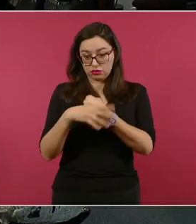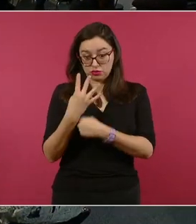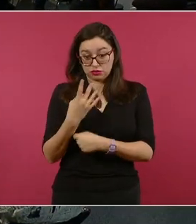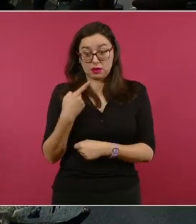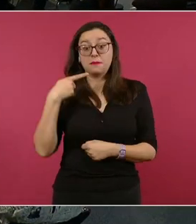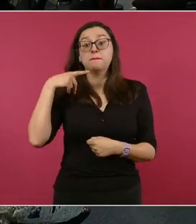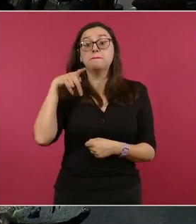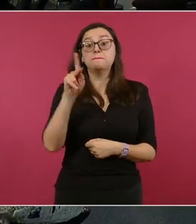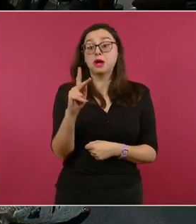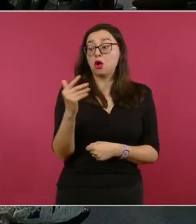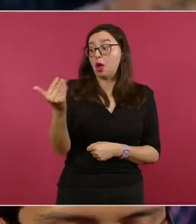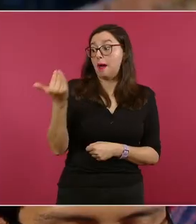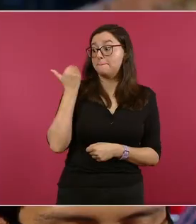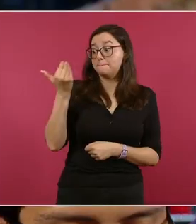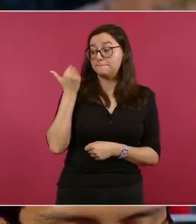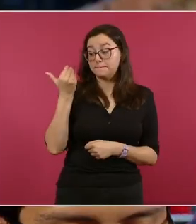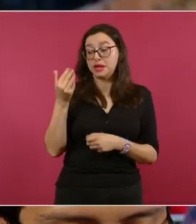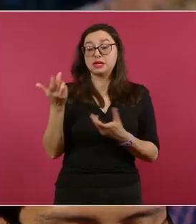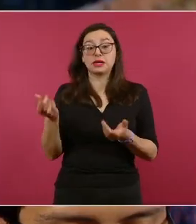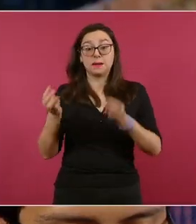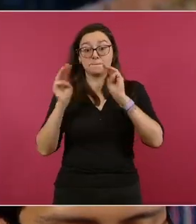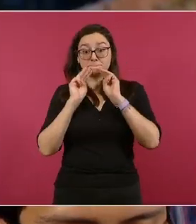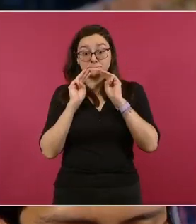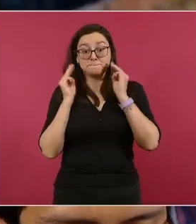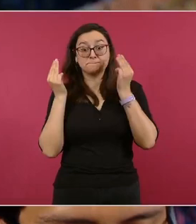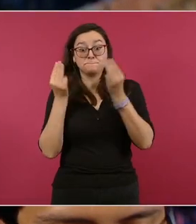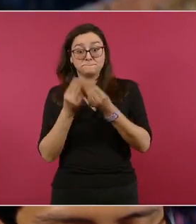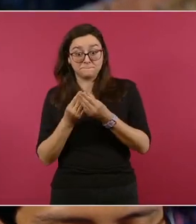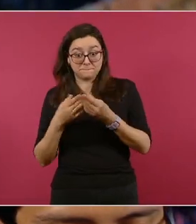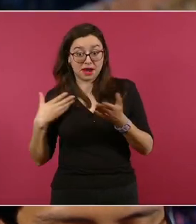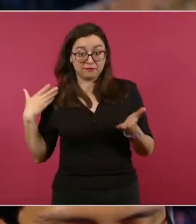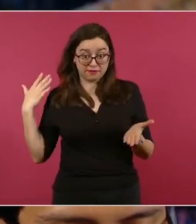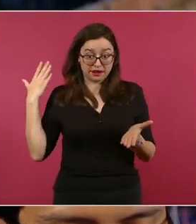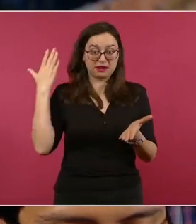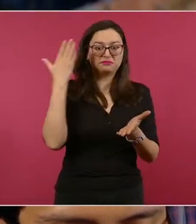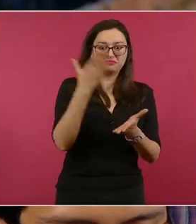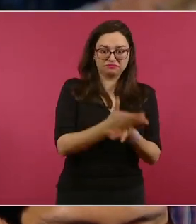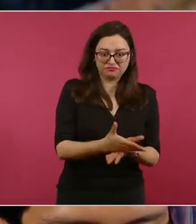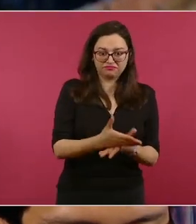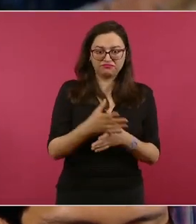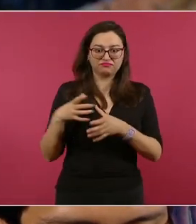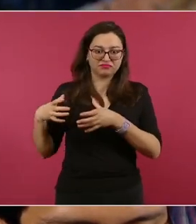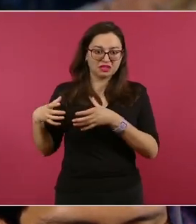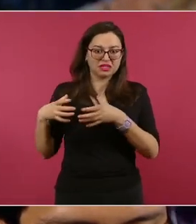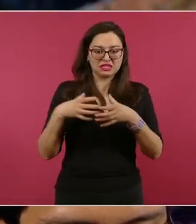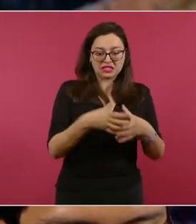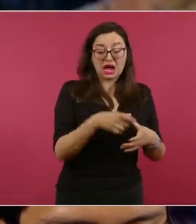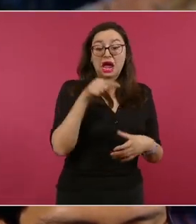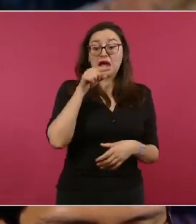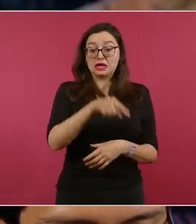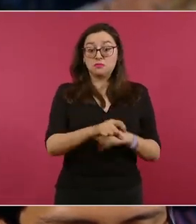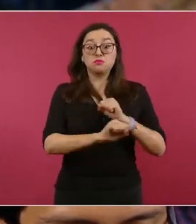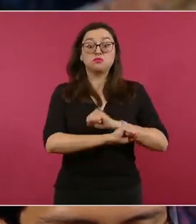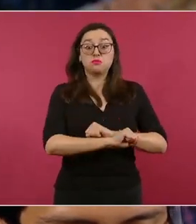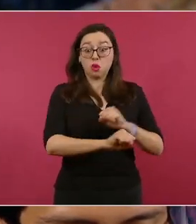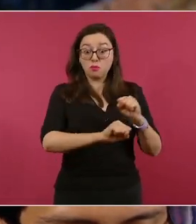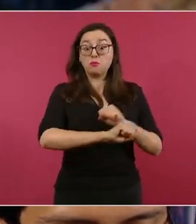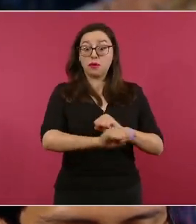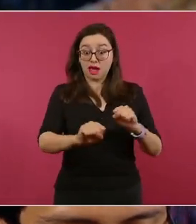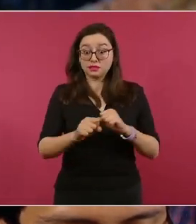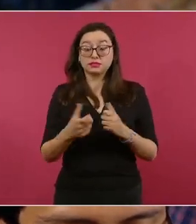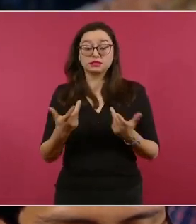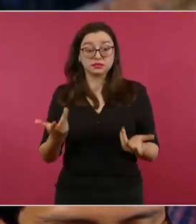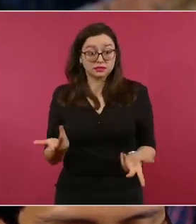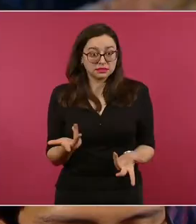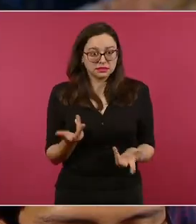grupos criminales a este punto, a lanzarles incluso bombas a los pobladores con drones, que han logrado intoxicar a algunos de